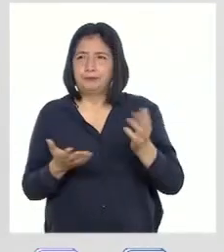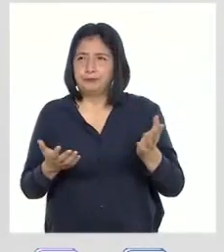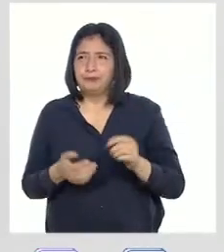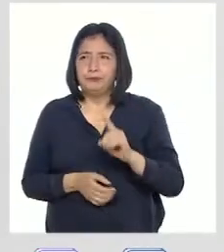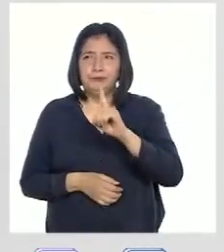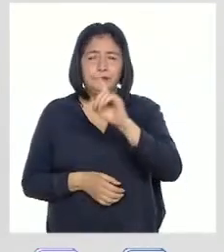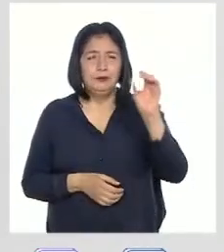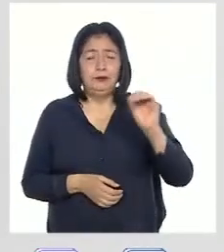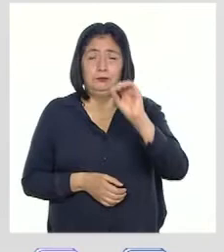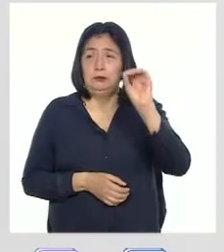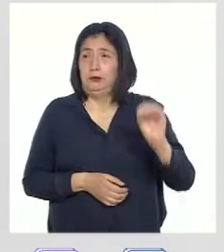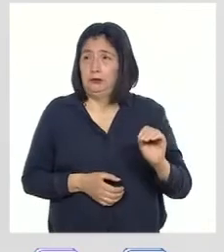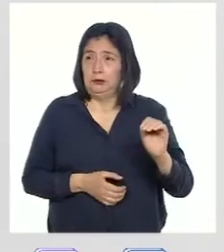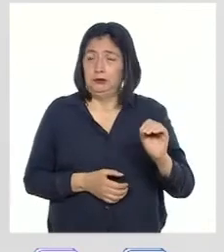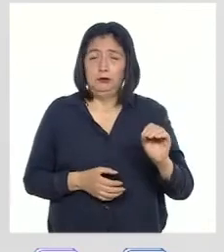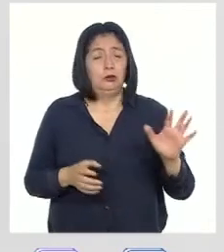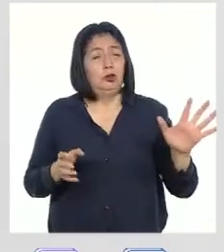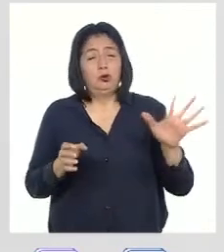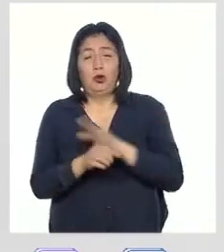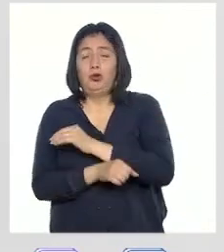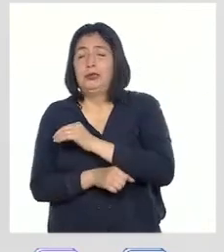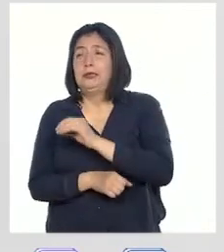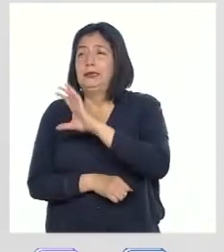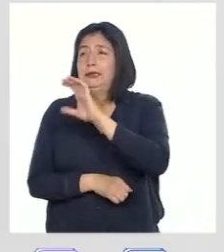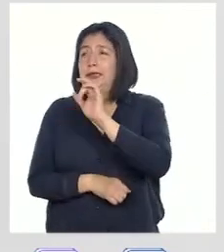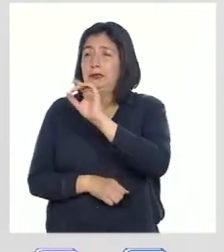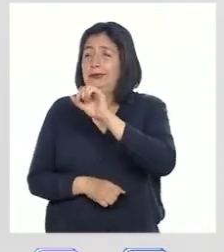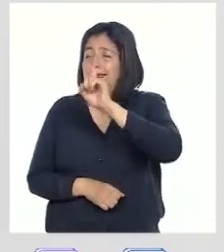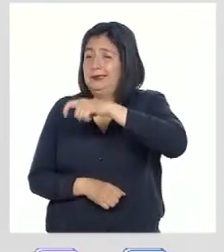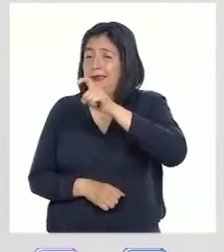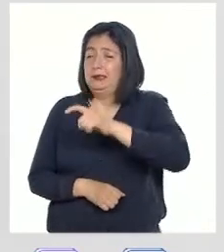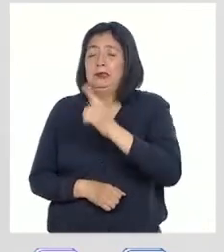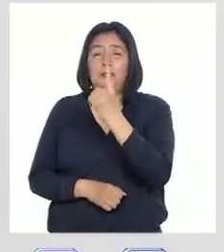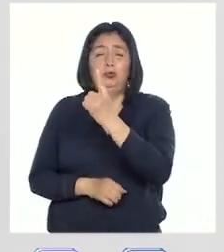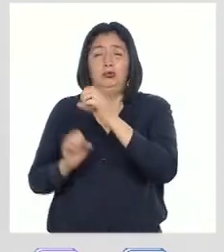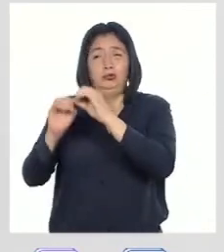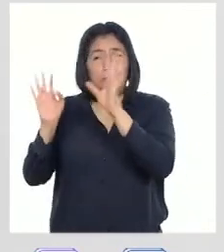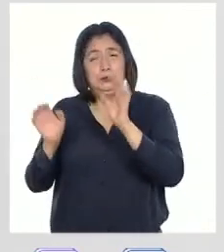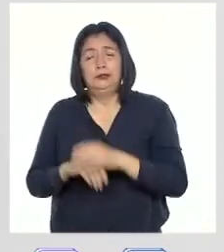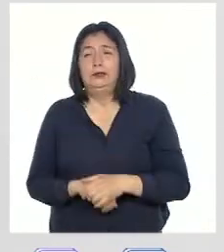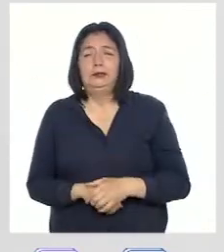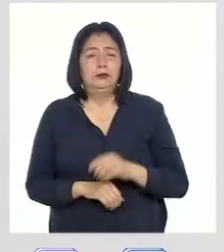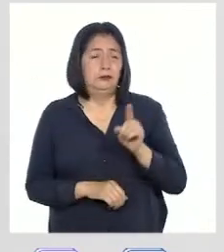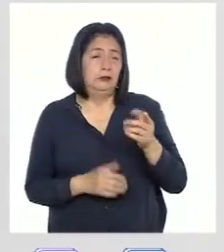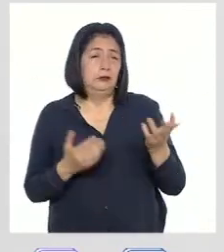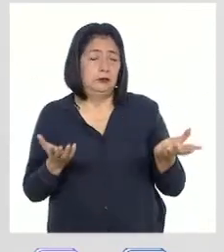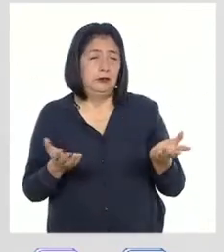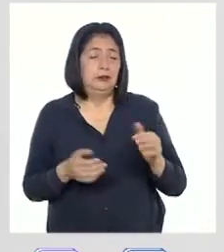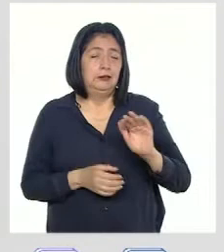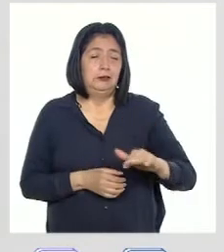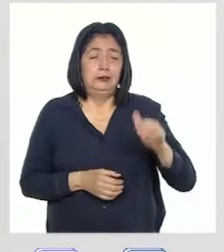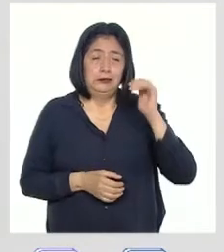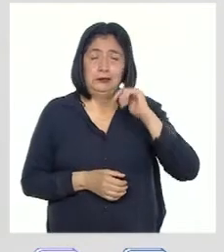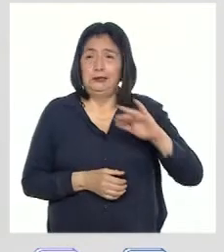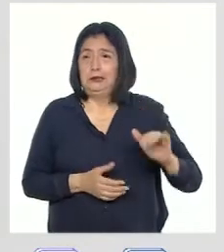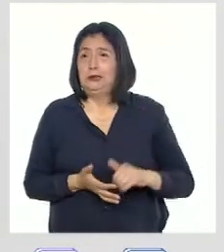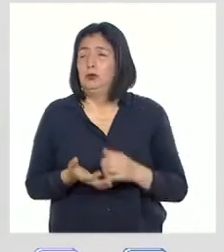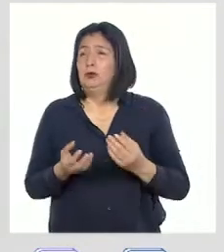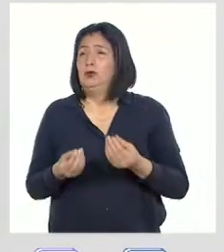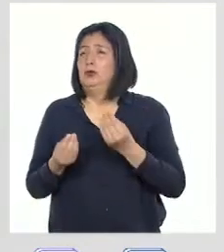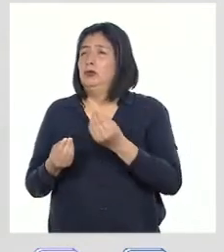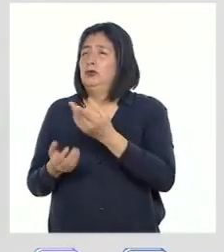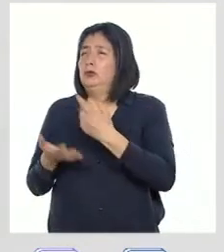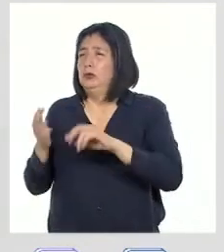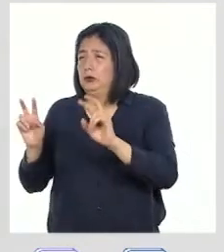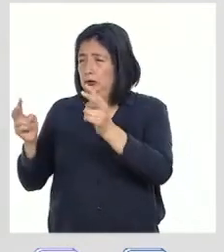nuestro 100% es el total de calorías que se necesitan por día. En el caso de las niñas y los niños, como